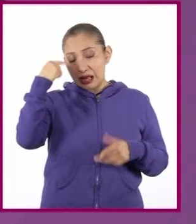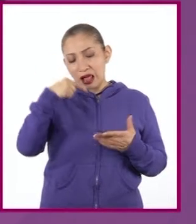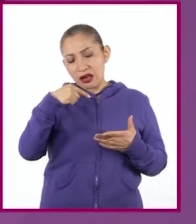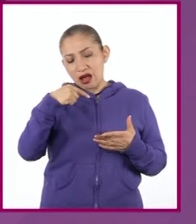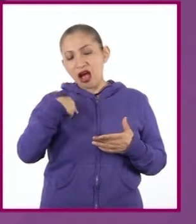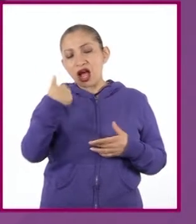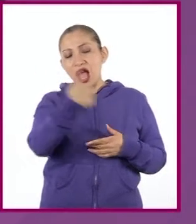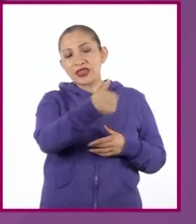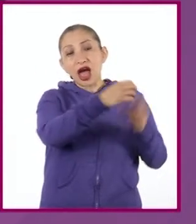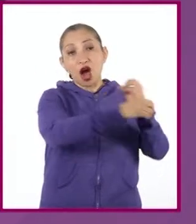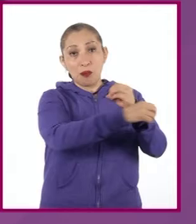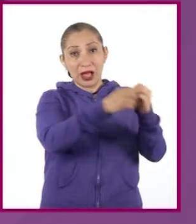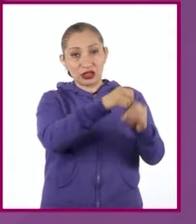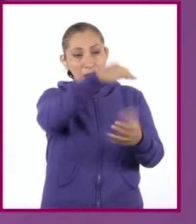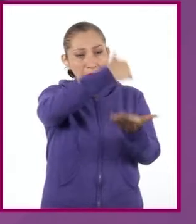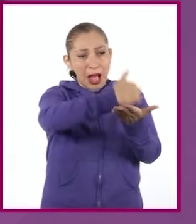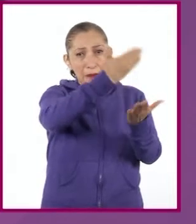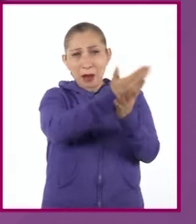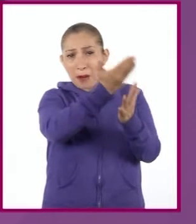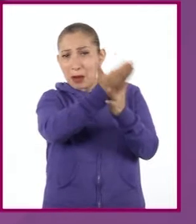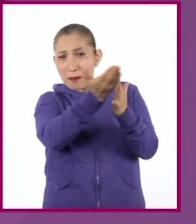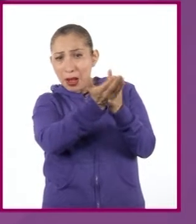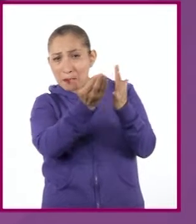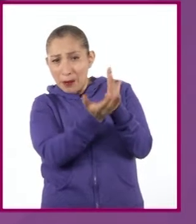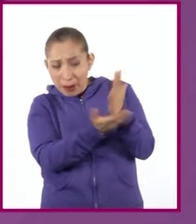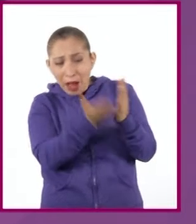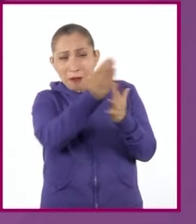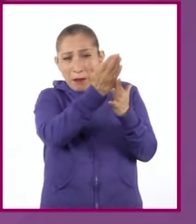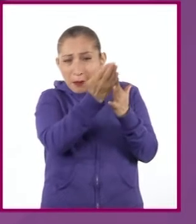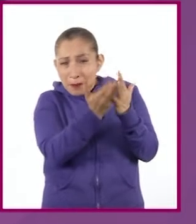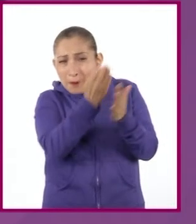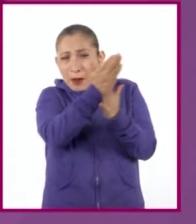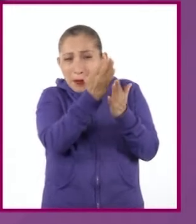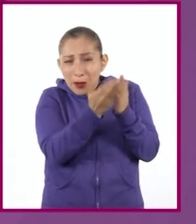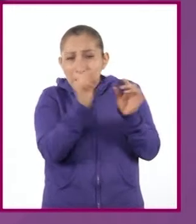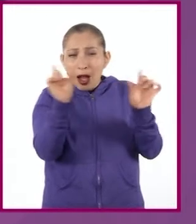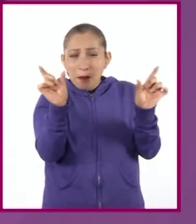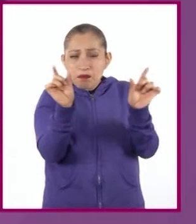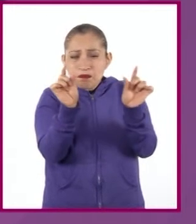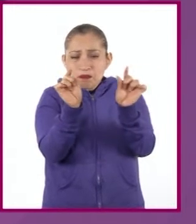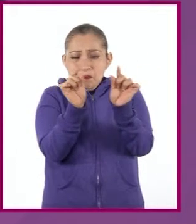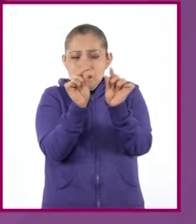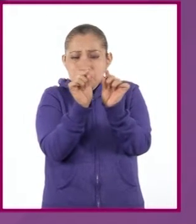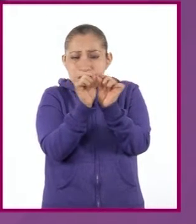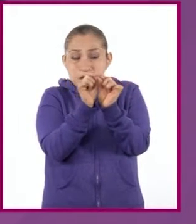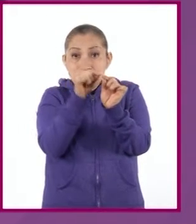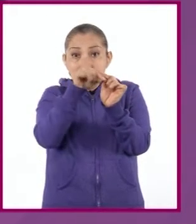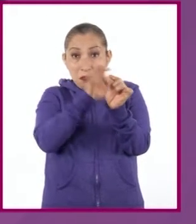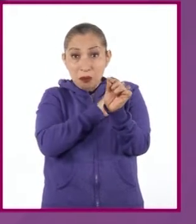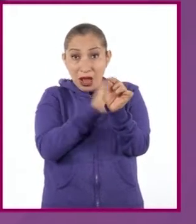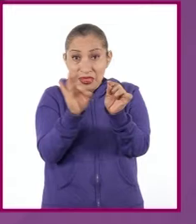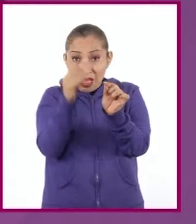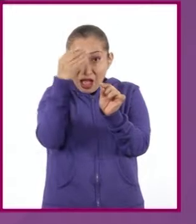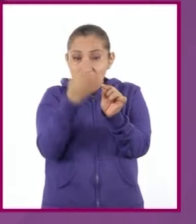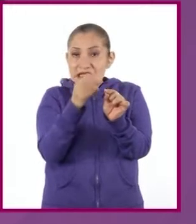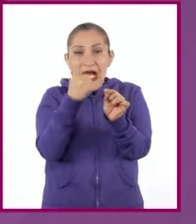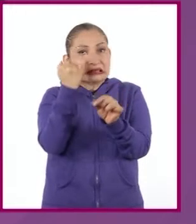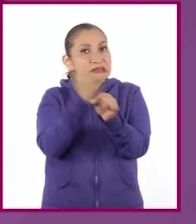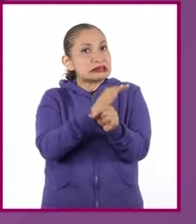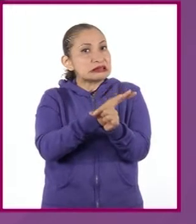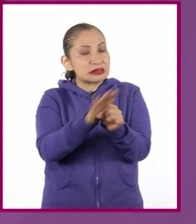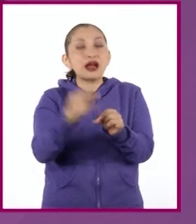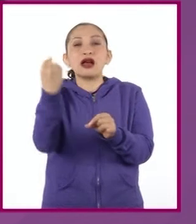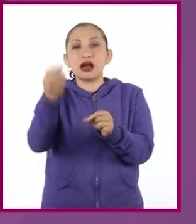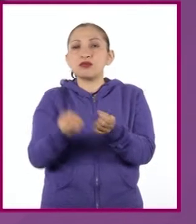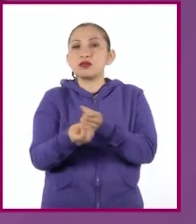cada objeto que se dividiera tendría que llegar a una partícula tan diminuta que no podría dividirse más. Y a